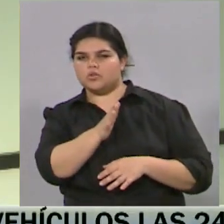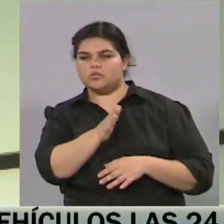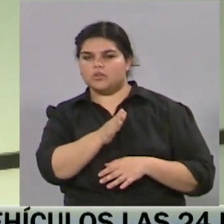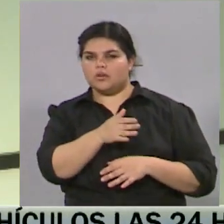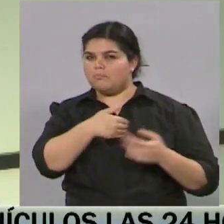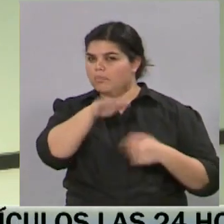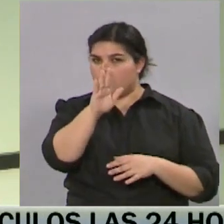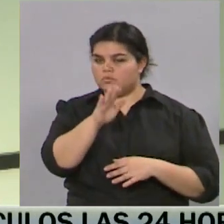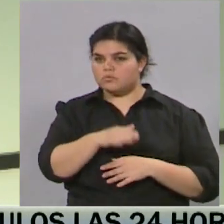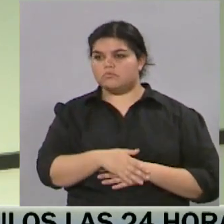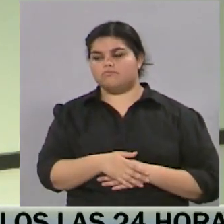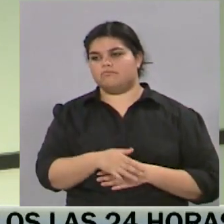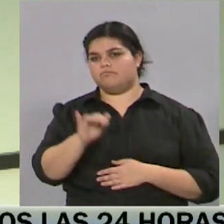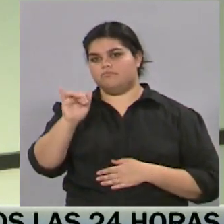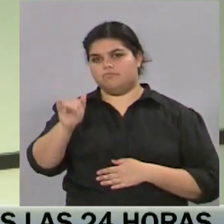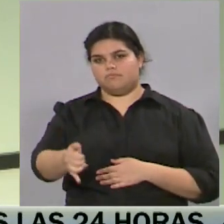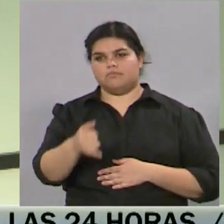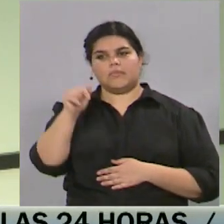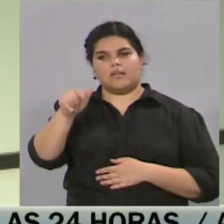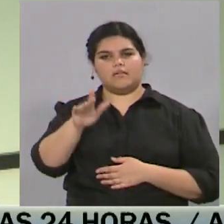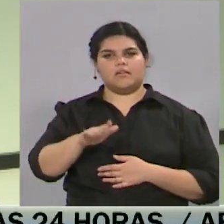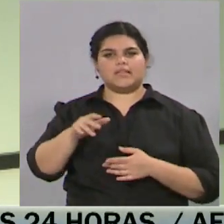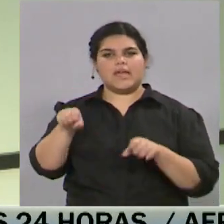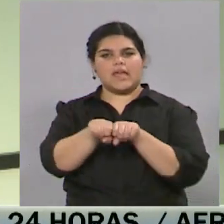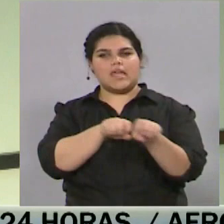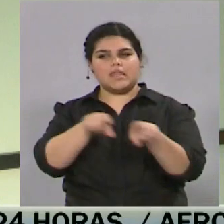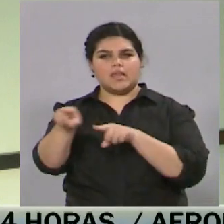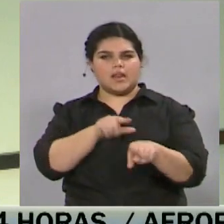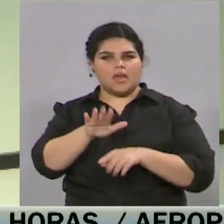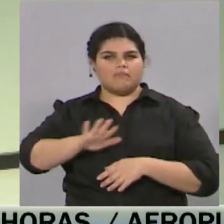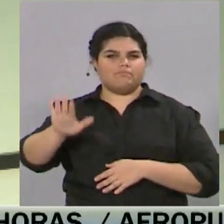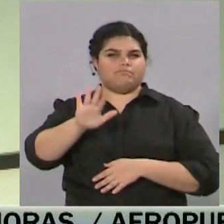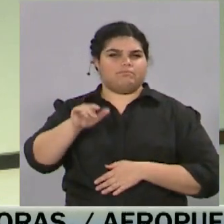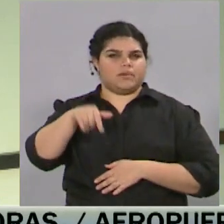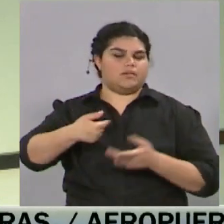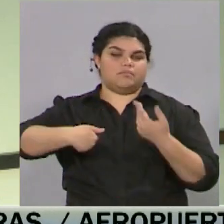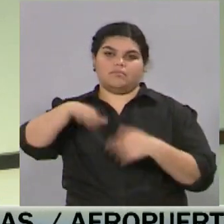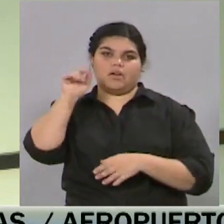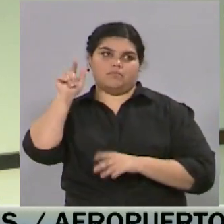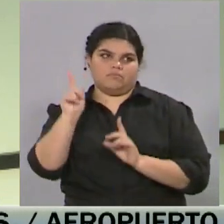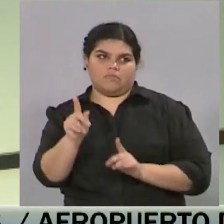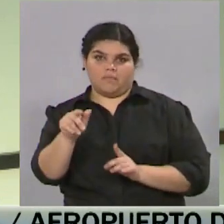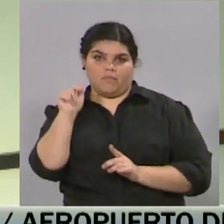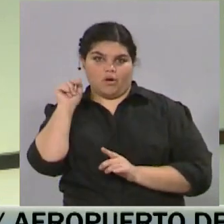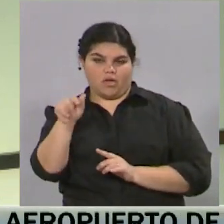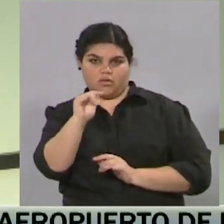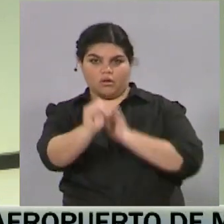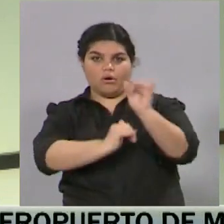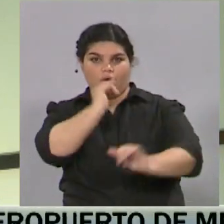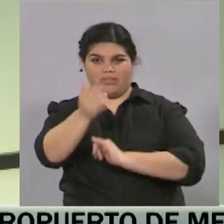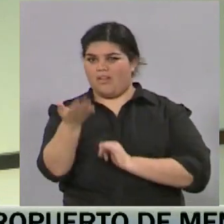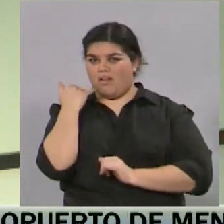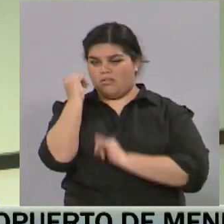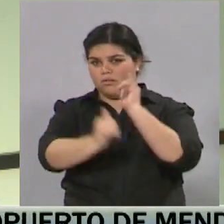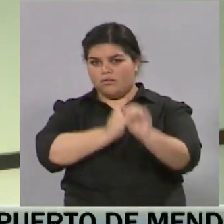ciberacoso obviamente es uno de los acosos más complejos. De hecho, en este caso que cité, uno de los acosos tenía que ver con la